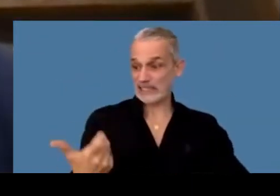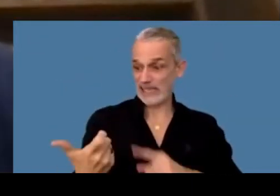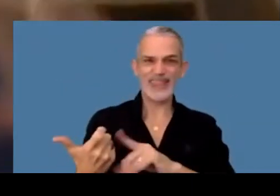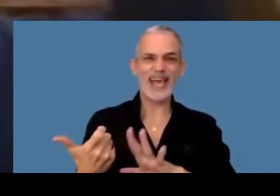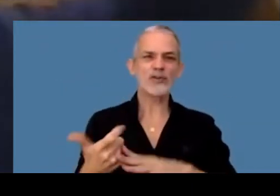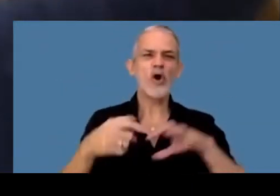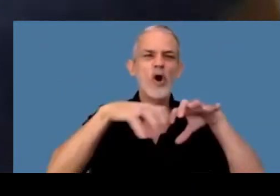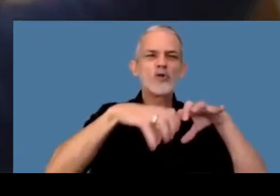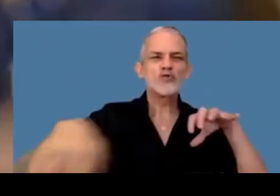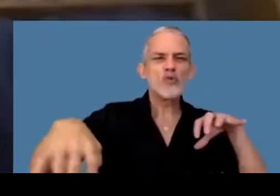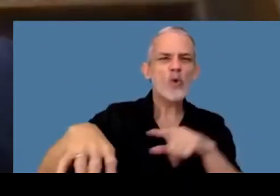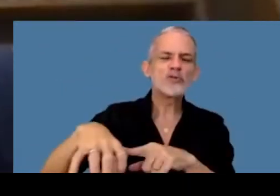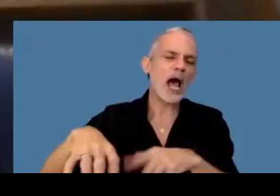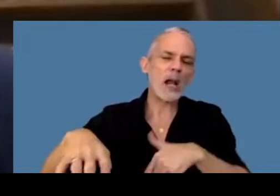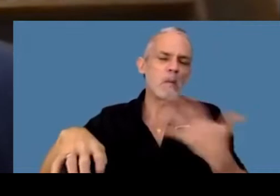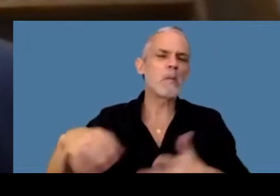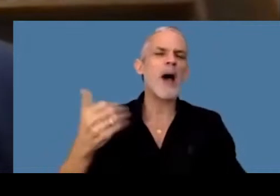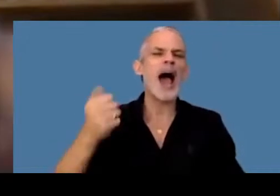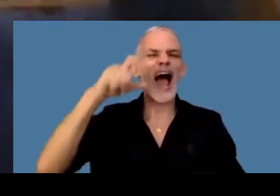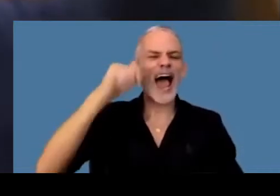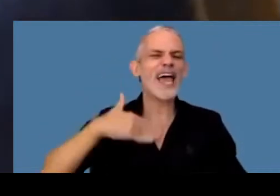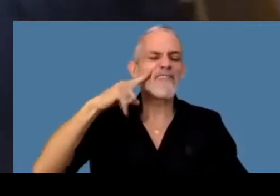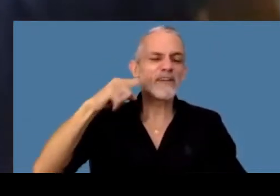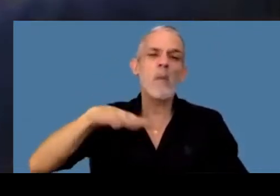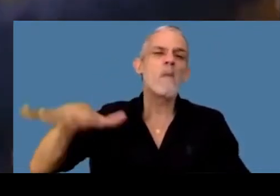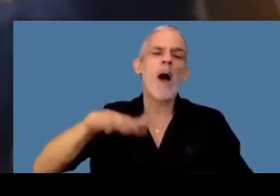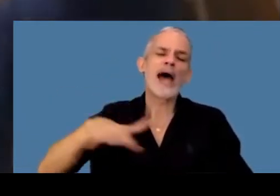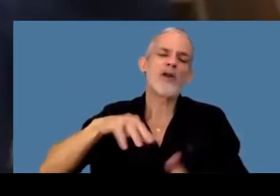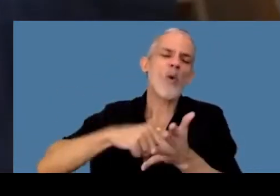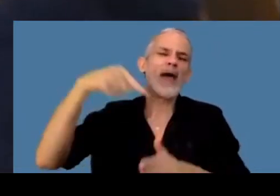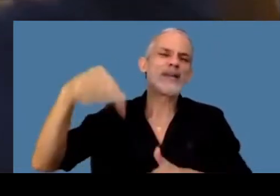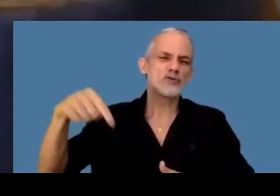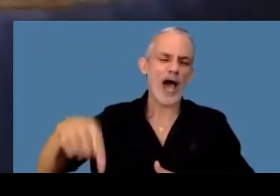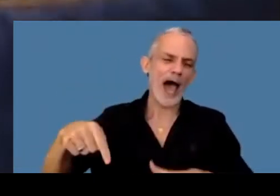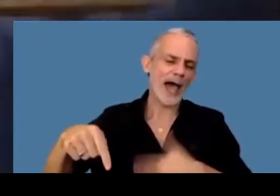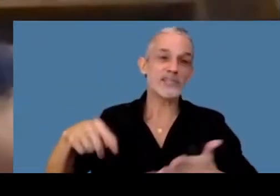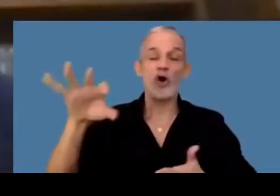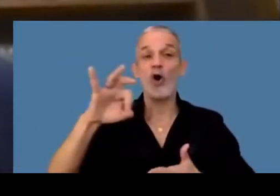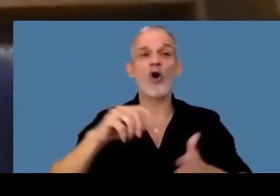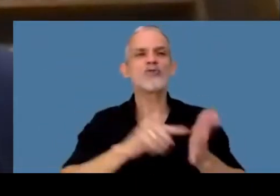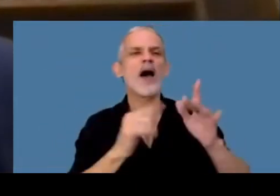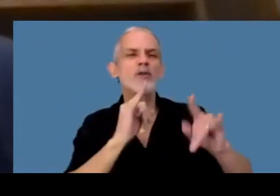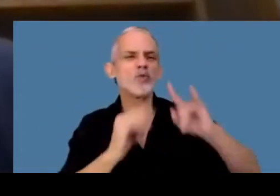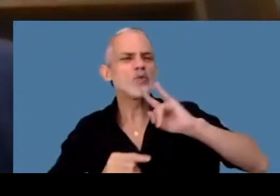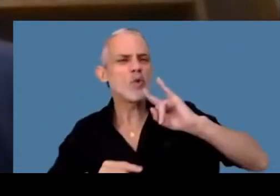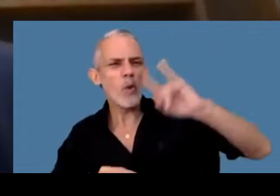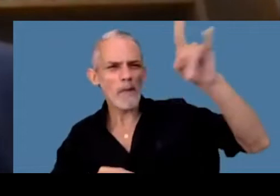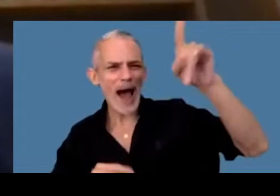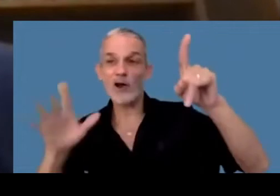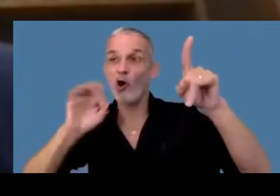la AFIP, en el barrio de la ciudad de Buenos Aires, o de la ciudad de Tucumán, o del Chaco, que